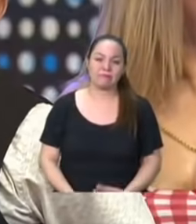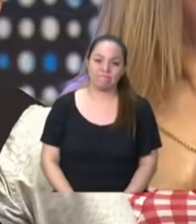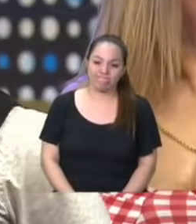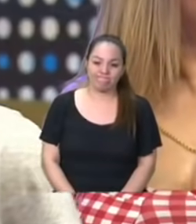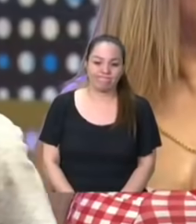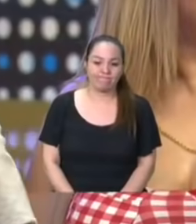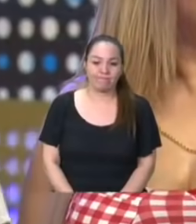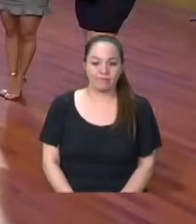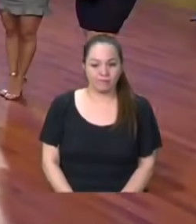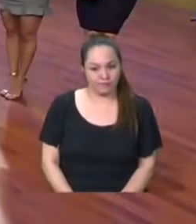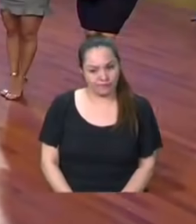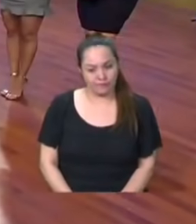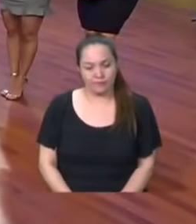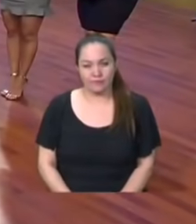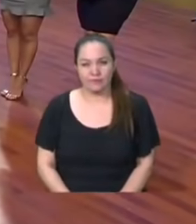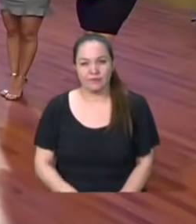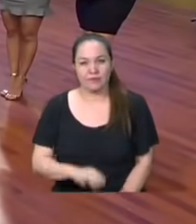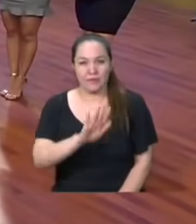¡Ay, no! ¿Perdón?